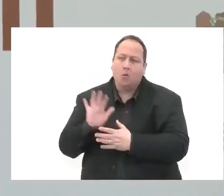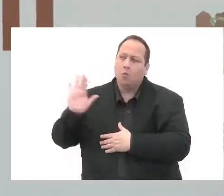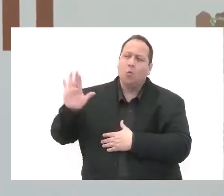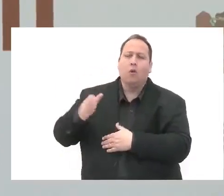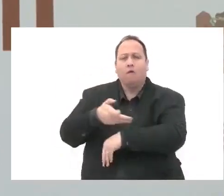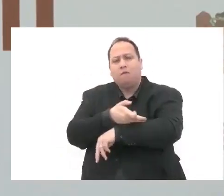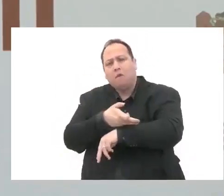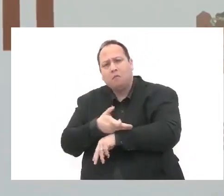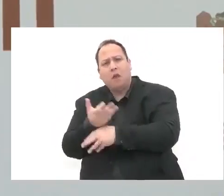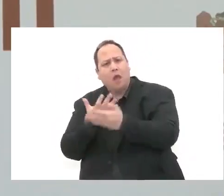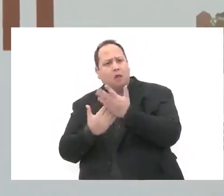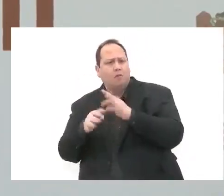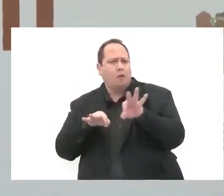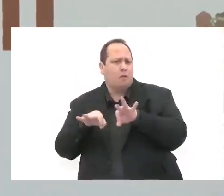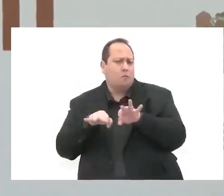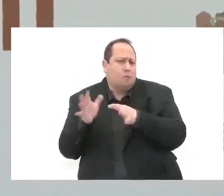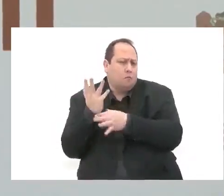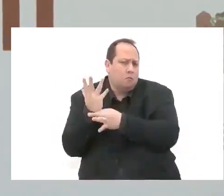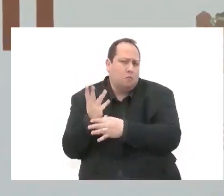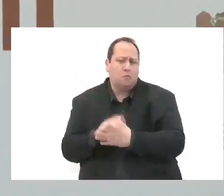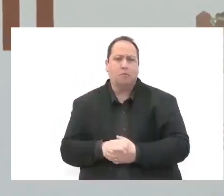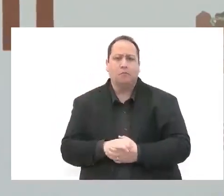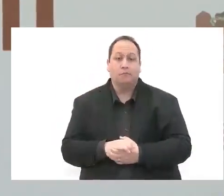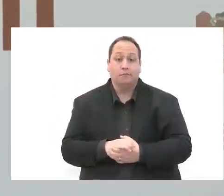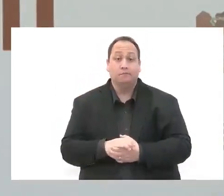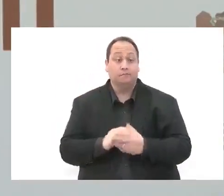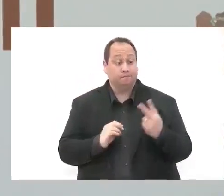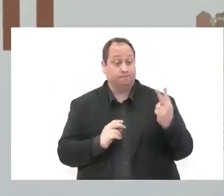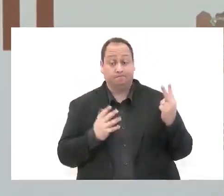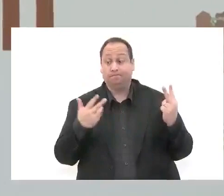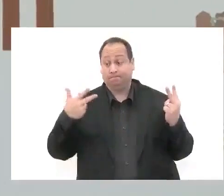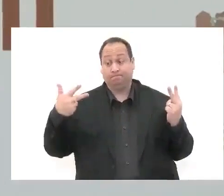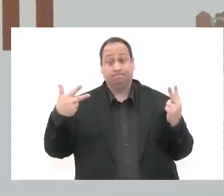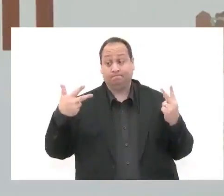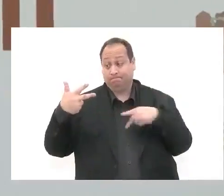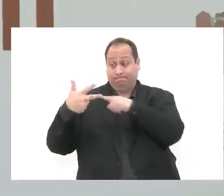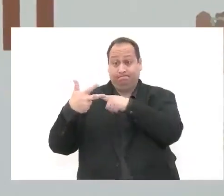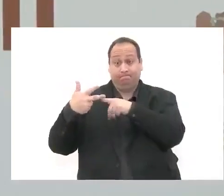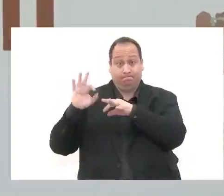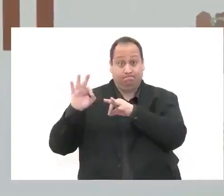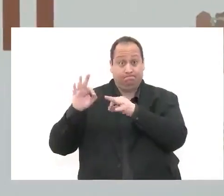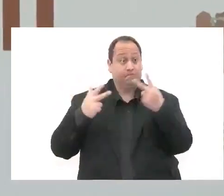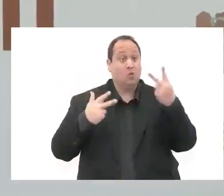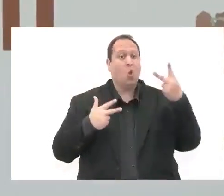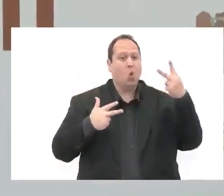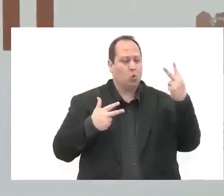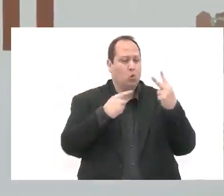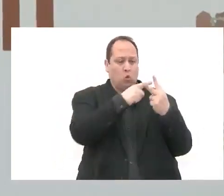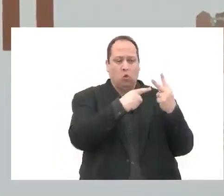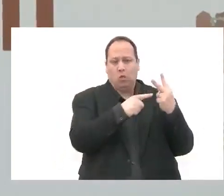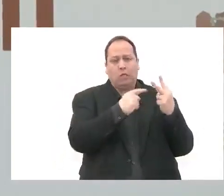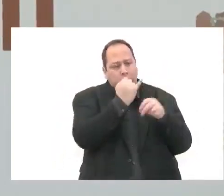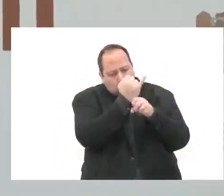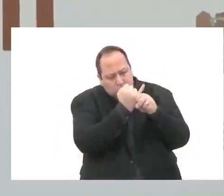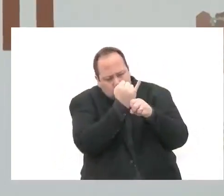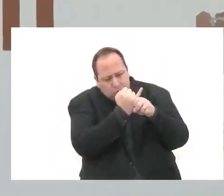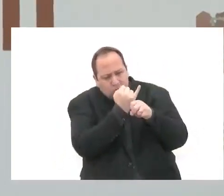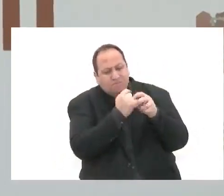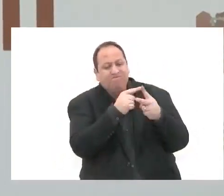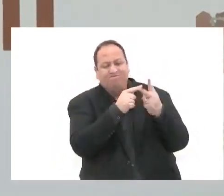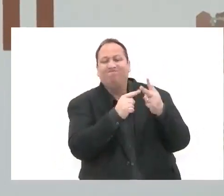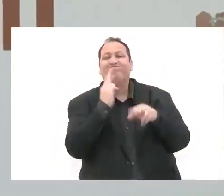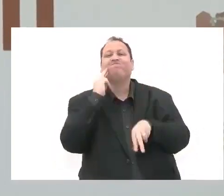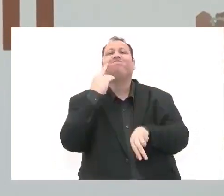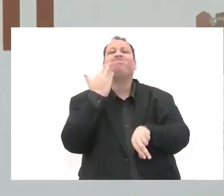familiar y bueno de trabajo dos de estos otros objetos en efecto son de acuerdo a las investigaciones presuntamente